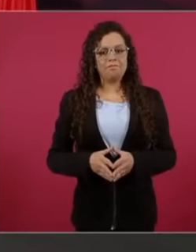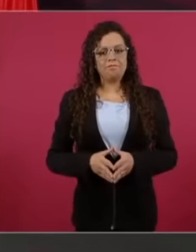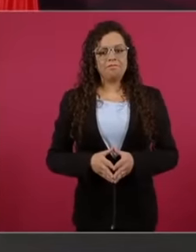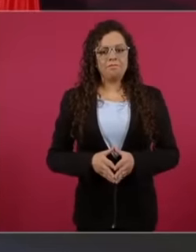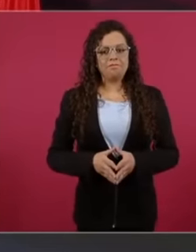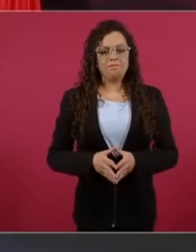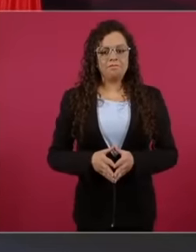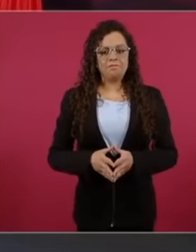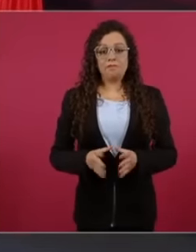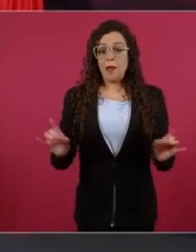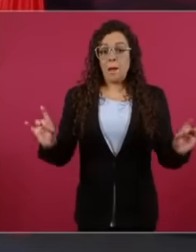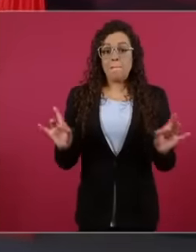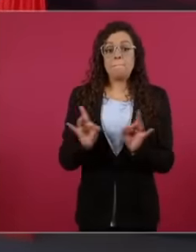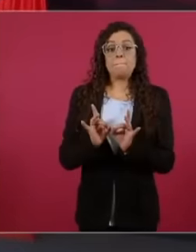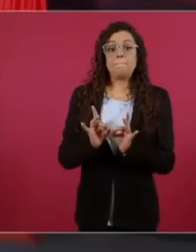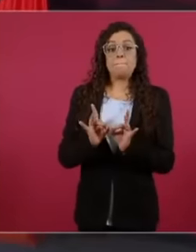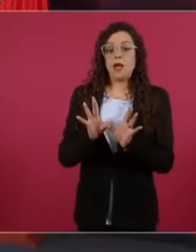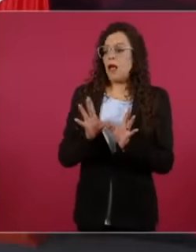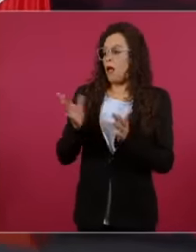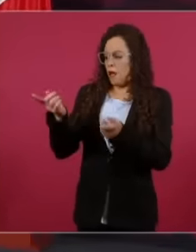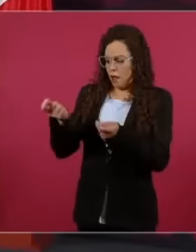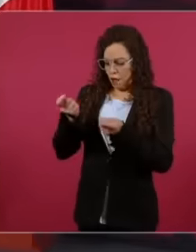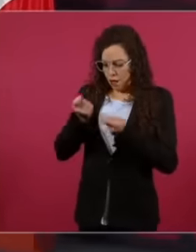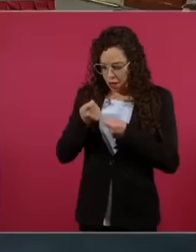de repente, ¿no?